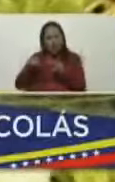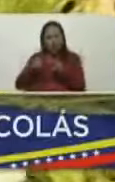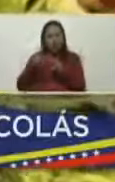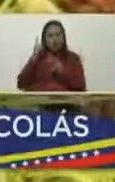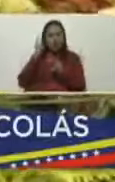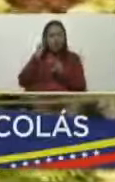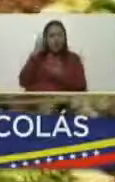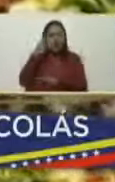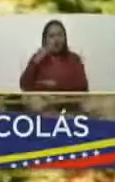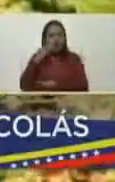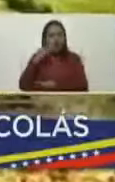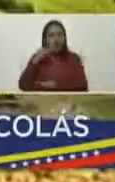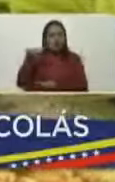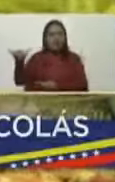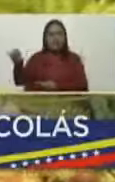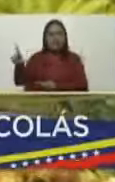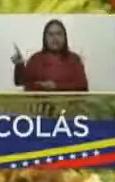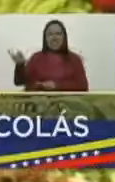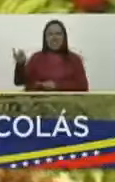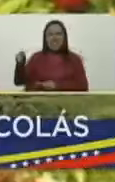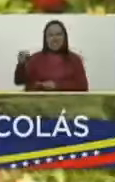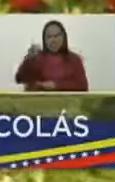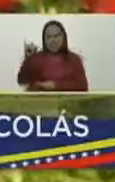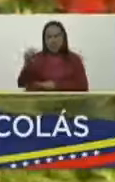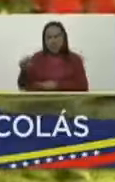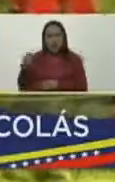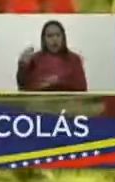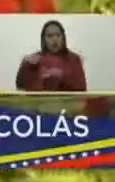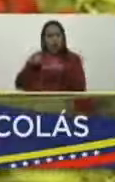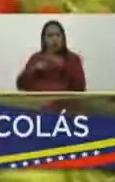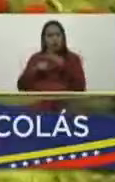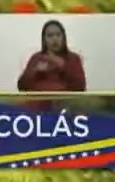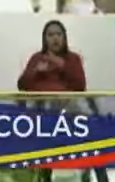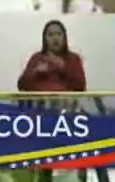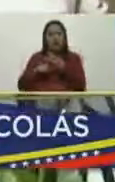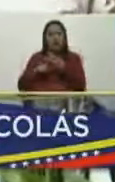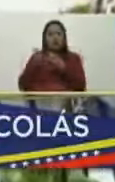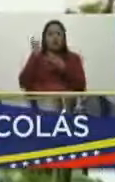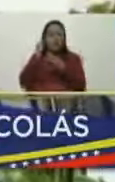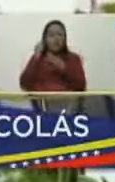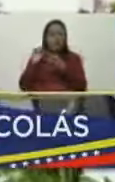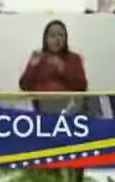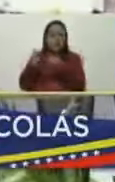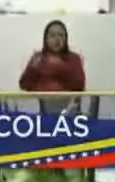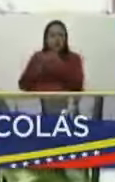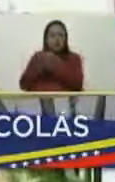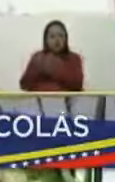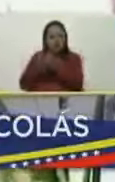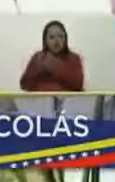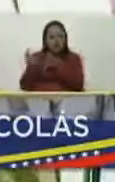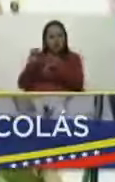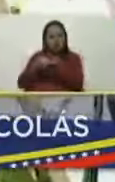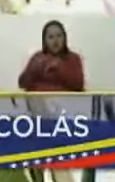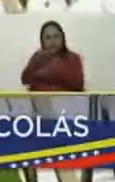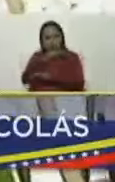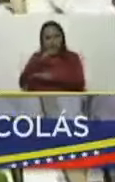esta Wiseli Álvarez, iniciamos en el 2021, se inició el emprendimiento, pues. Ellos me apoyaron y gracias al